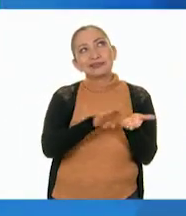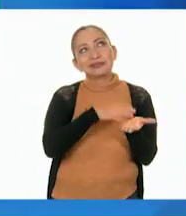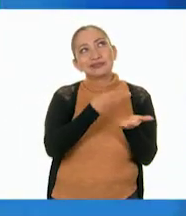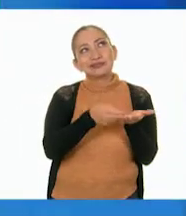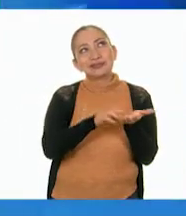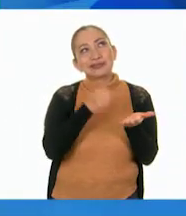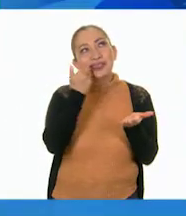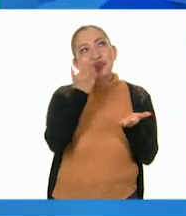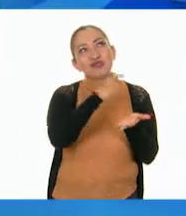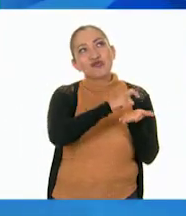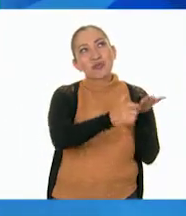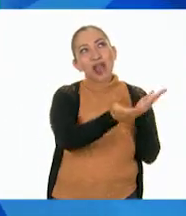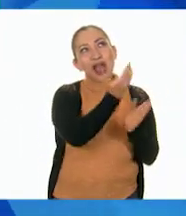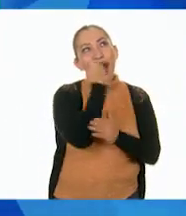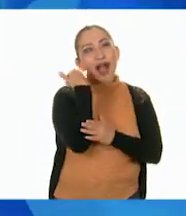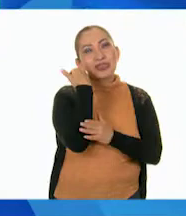comprado.